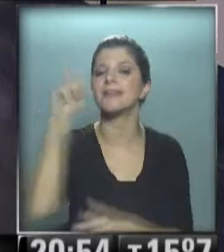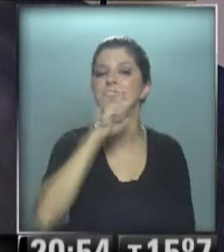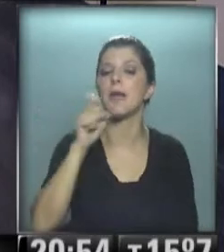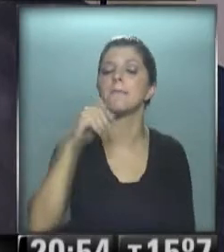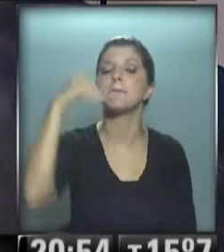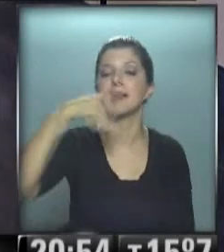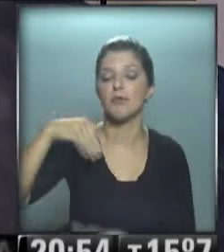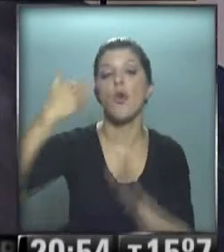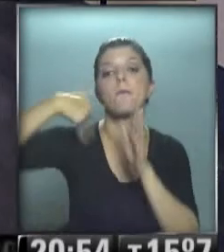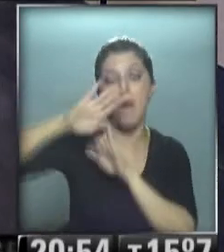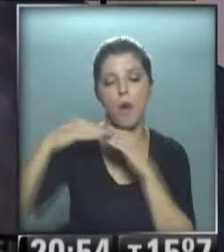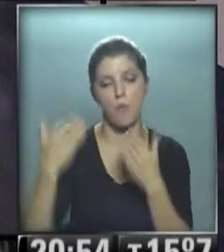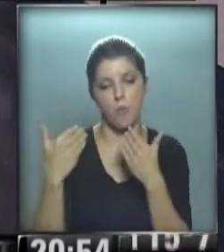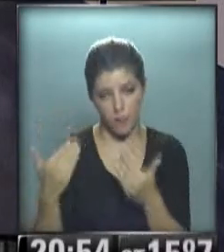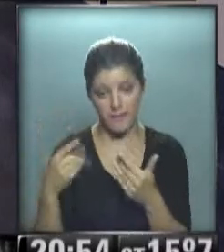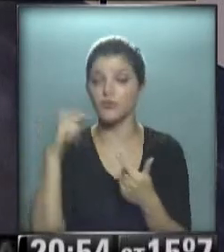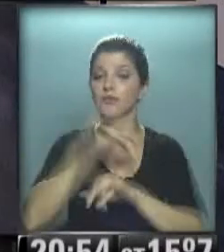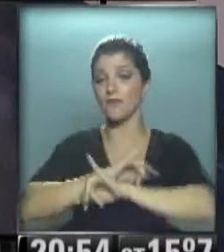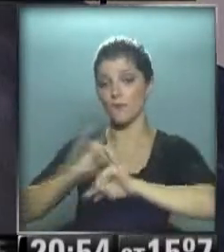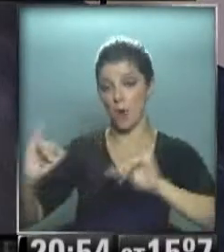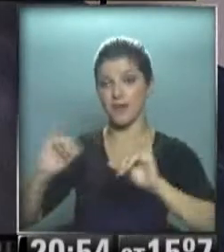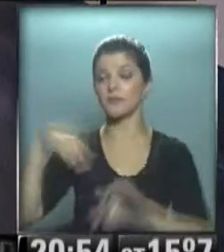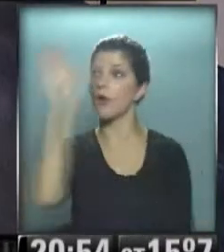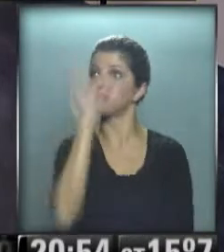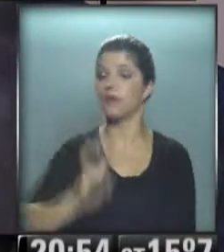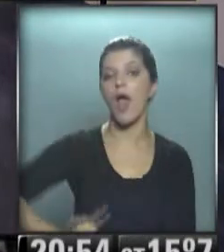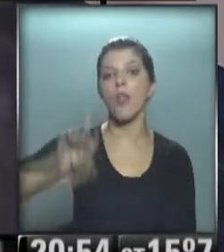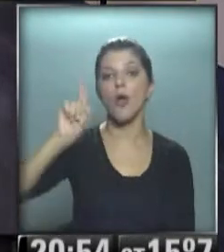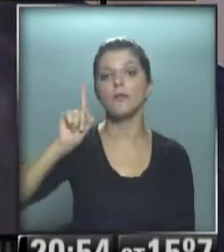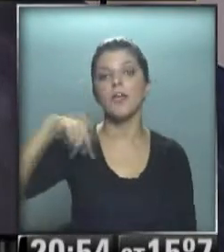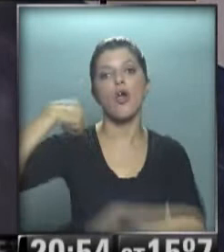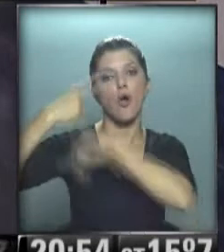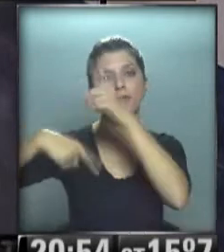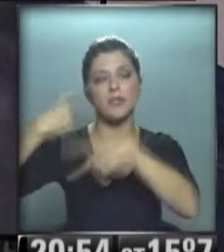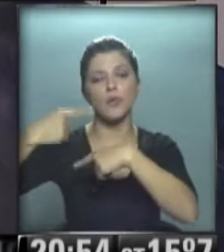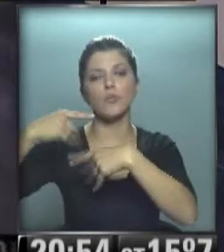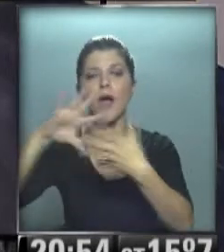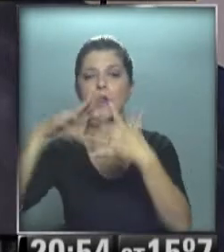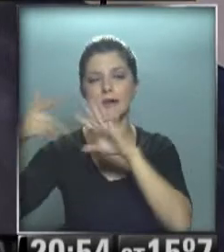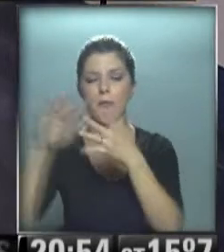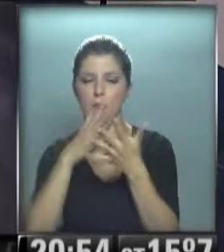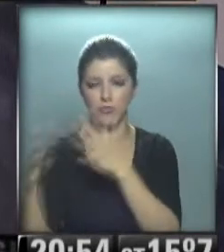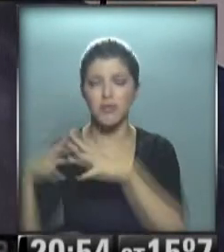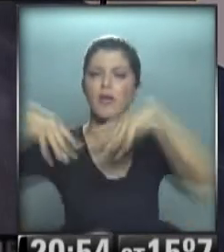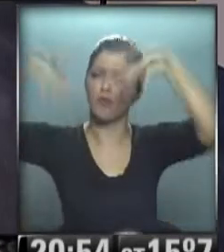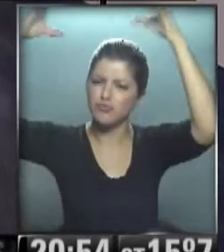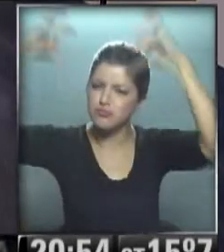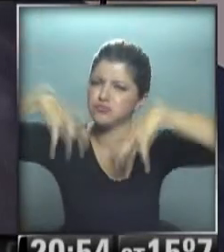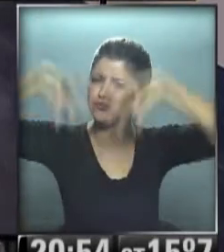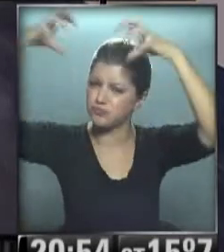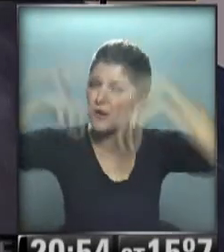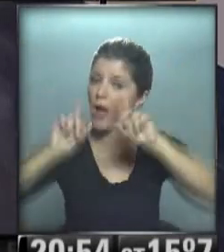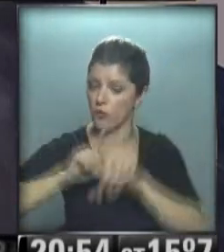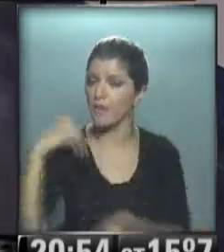milímetros. El pronóstico está indicando entonces para el norte del litoral que va a continuar el tiempo inestable, lluvias, tormentas, recuerden algunas